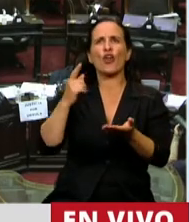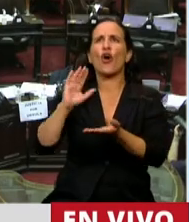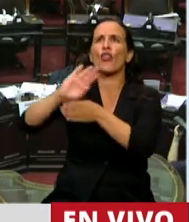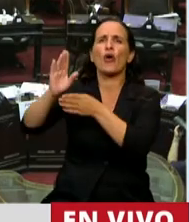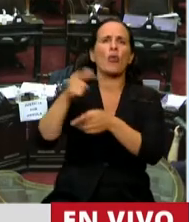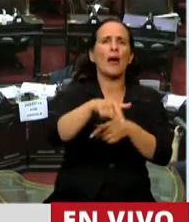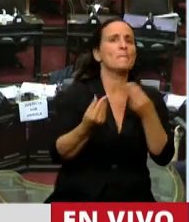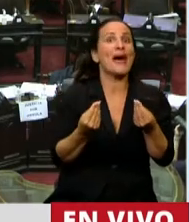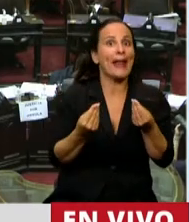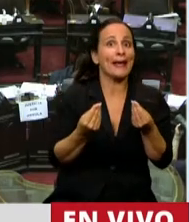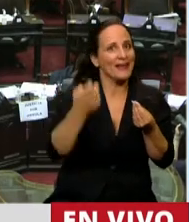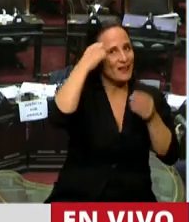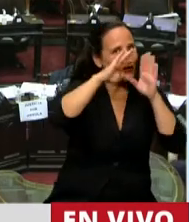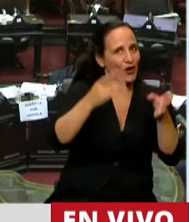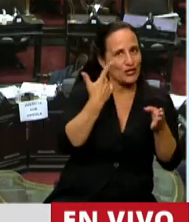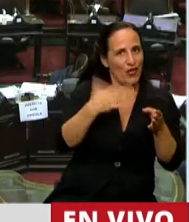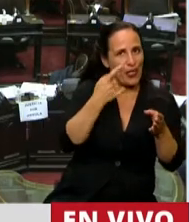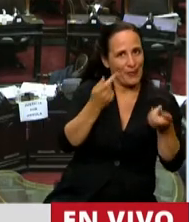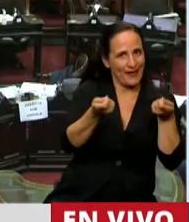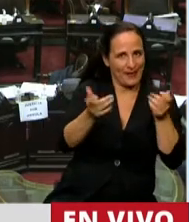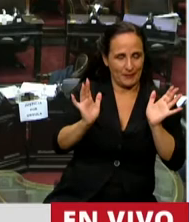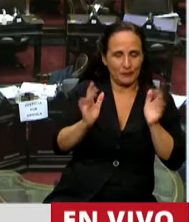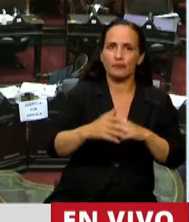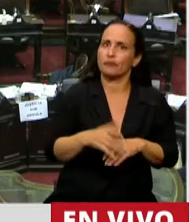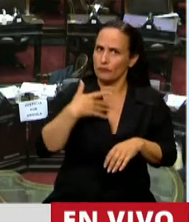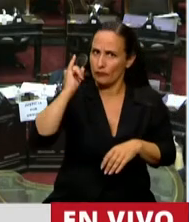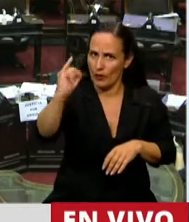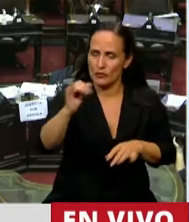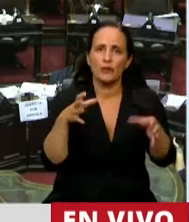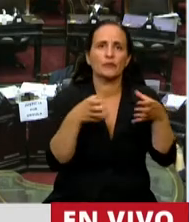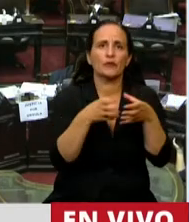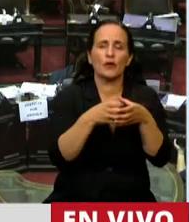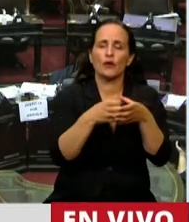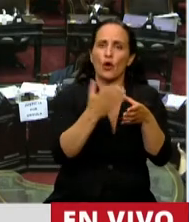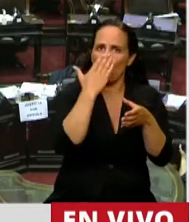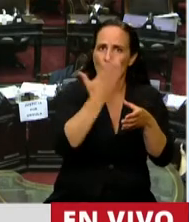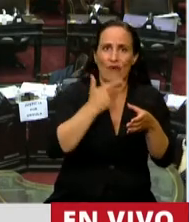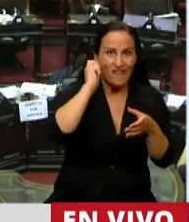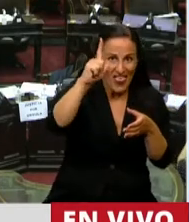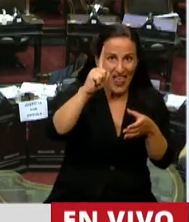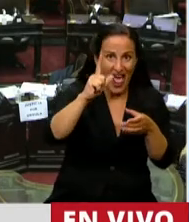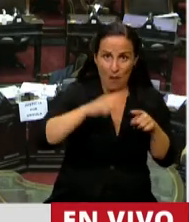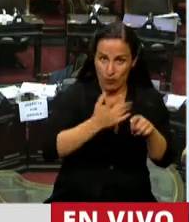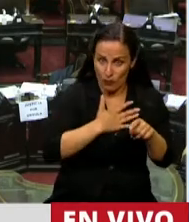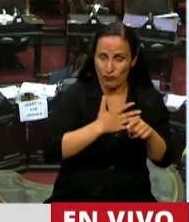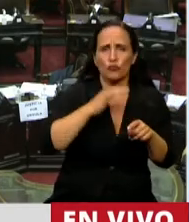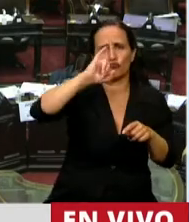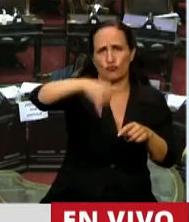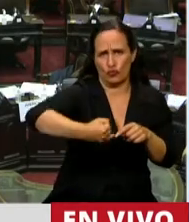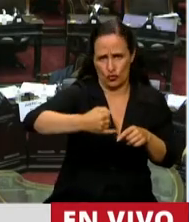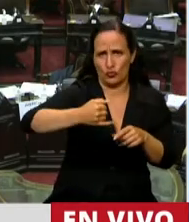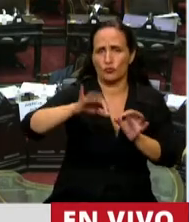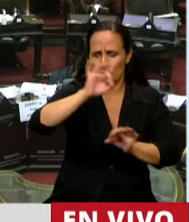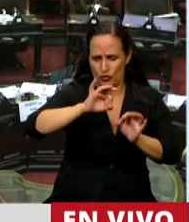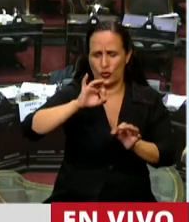Quiero adelantar, señor presidente, el acompañamiento del Bloque Córdoba Federal a este proyecto, ya